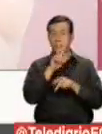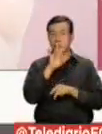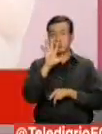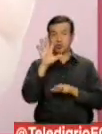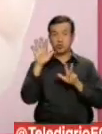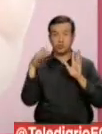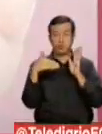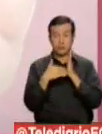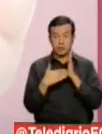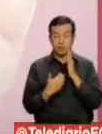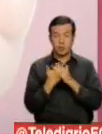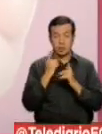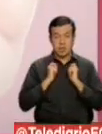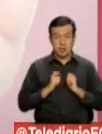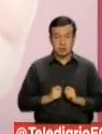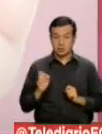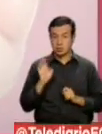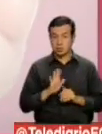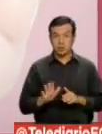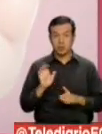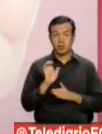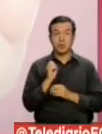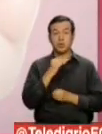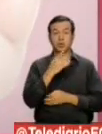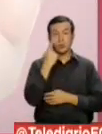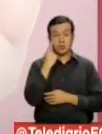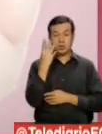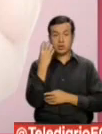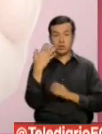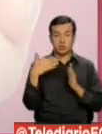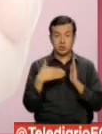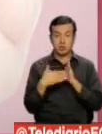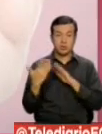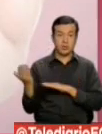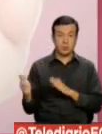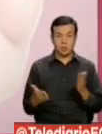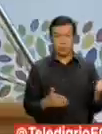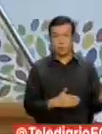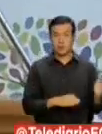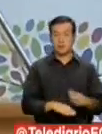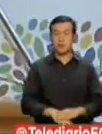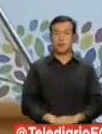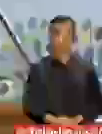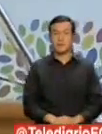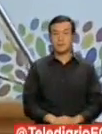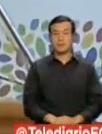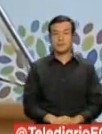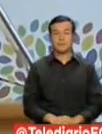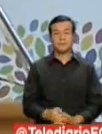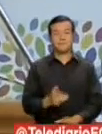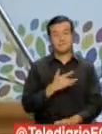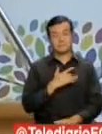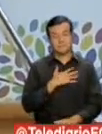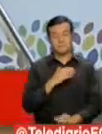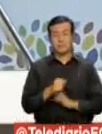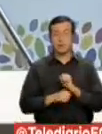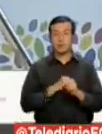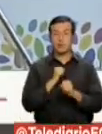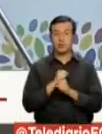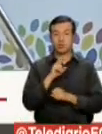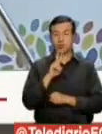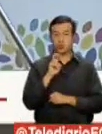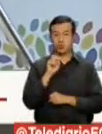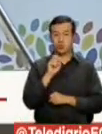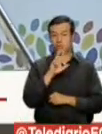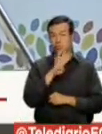nuevos casos de cáncer en el Ecuador, de los cuales se produjeron 14.000 fallecimientos. Se estima que para el año 2040